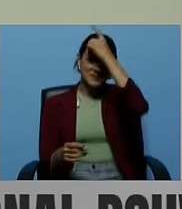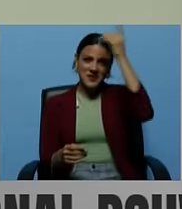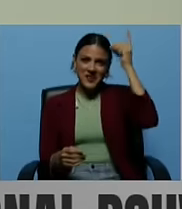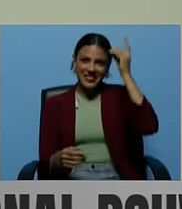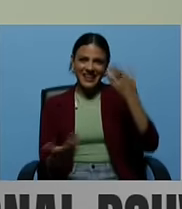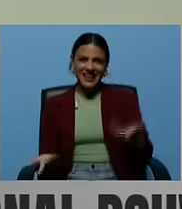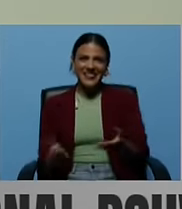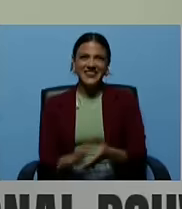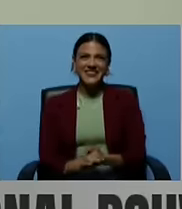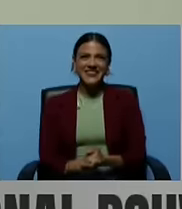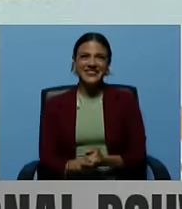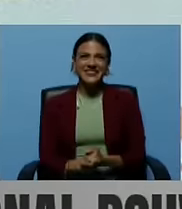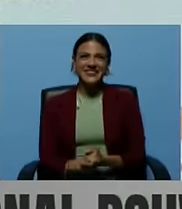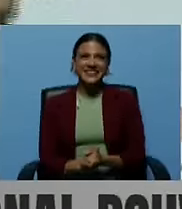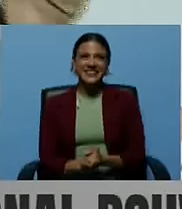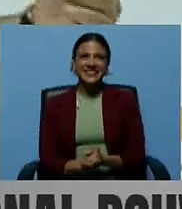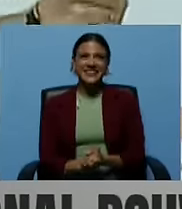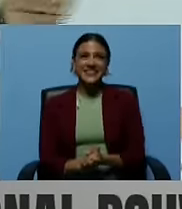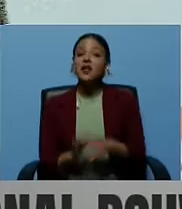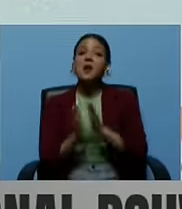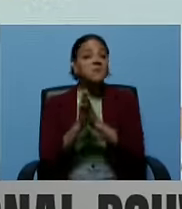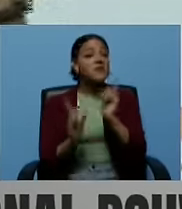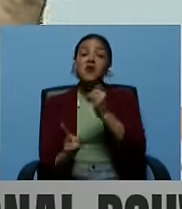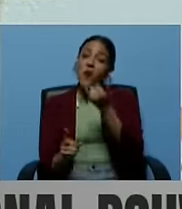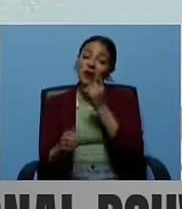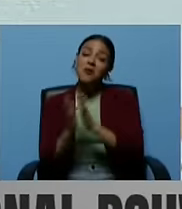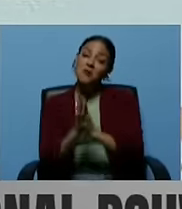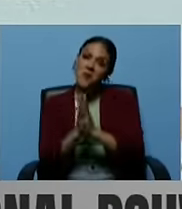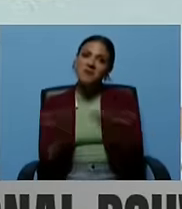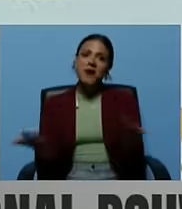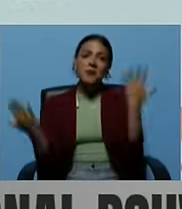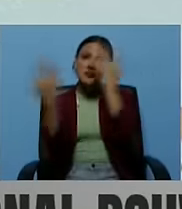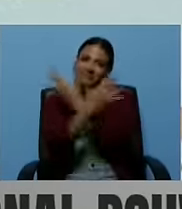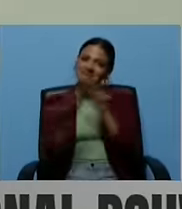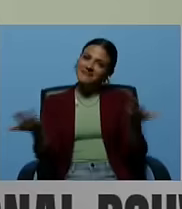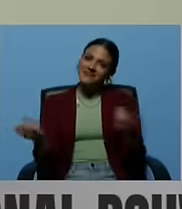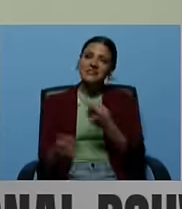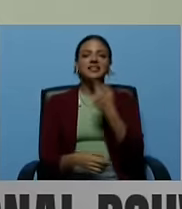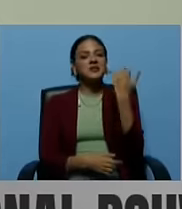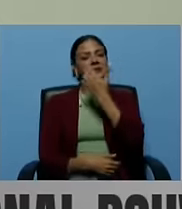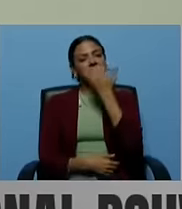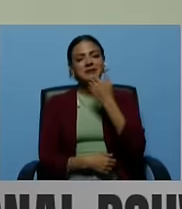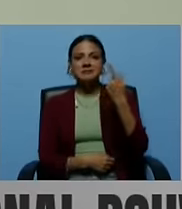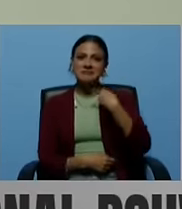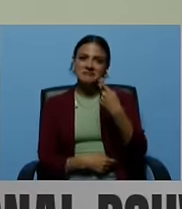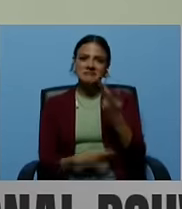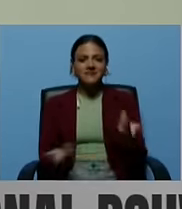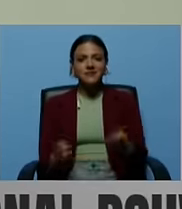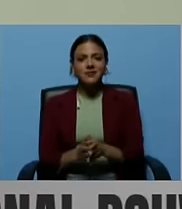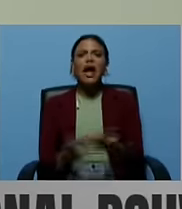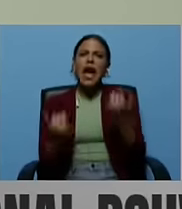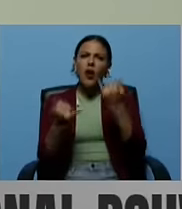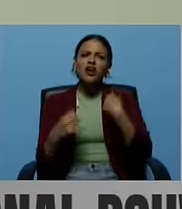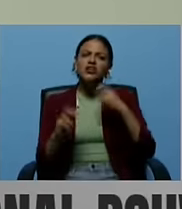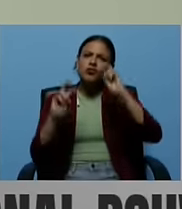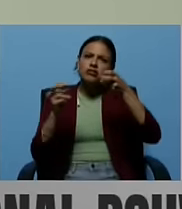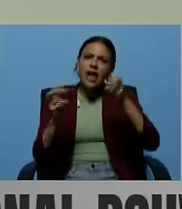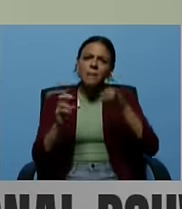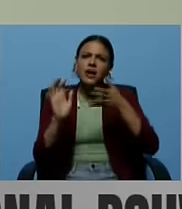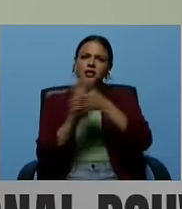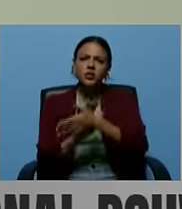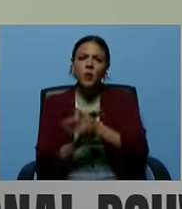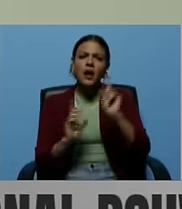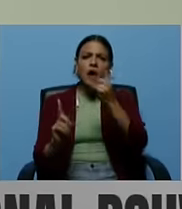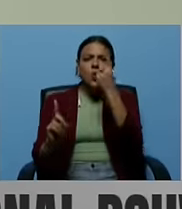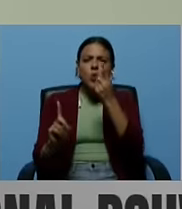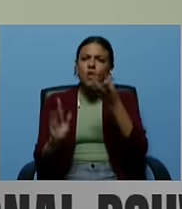ver... No me confunda, por favor. Por favor. Tiene que ver con dos temas que lo ha tocado. Uno que tiene que